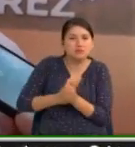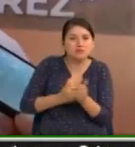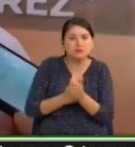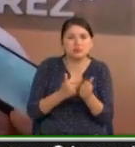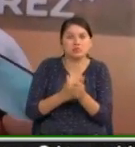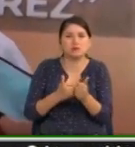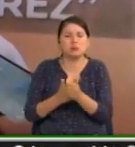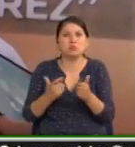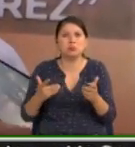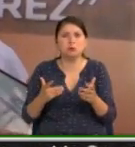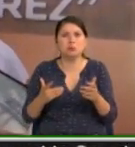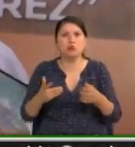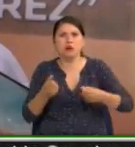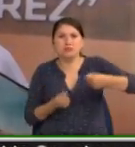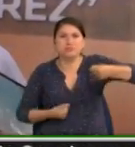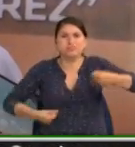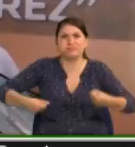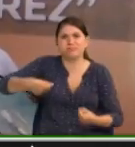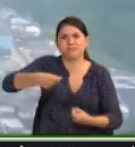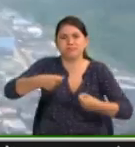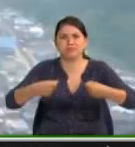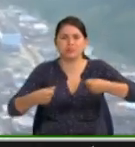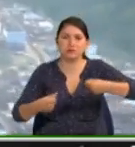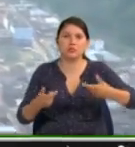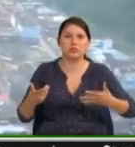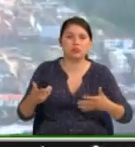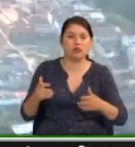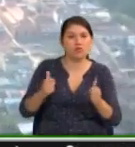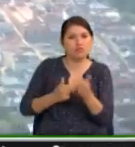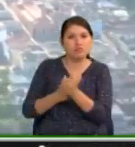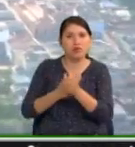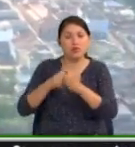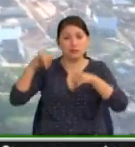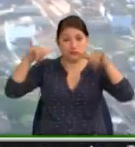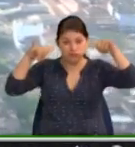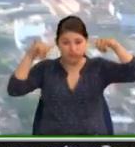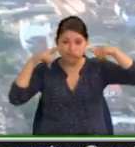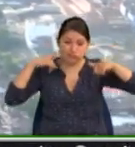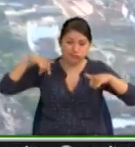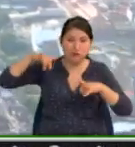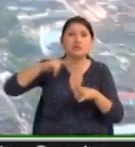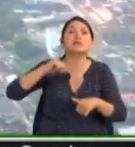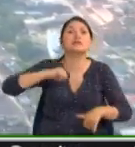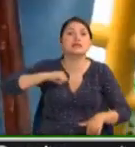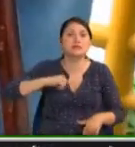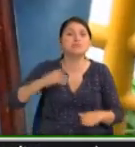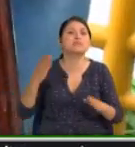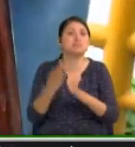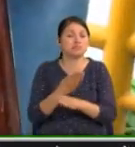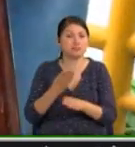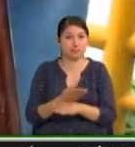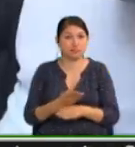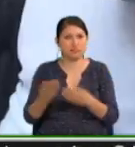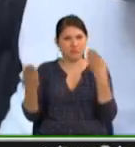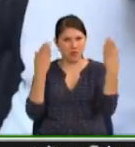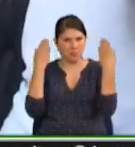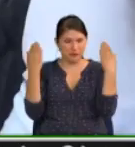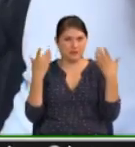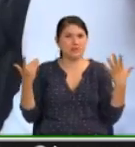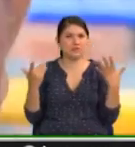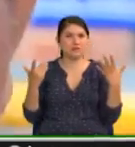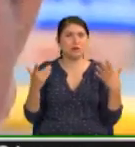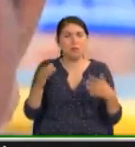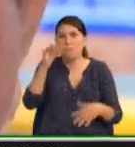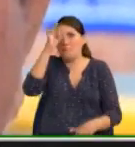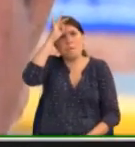por camiones con cascabeles y escoltado por aire, y aún así teníamos inconvenientes. Campesinos que en medio de